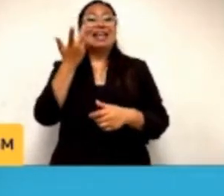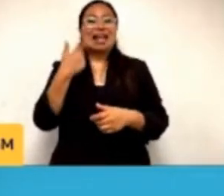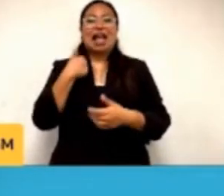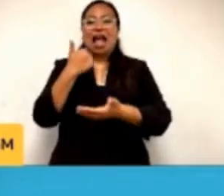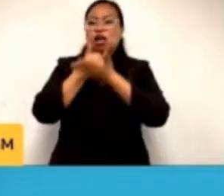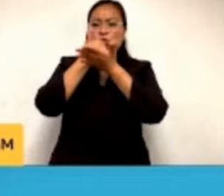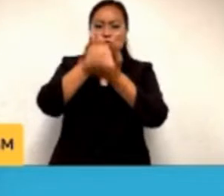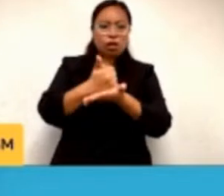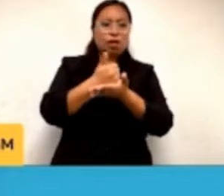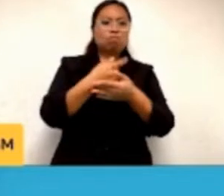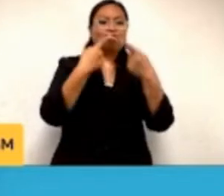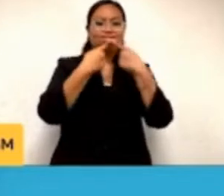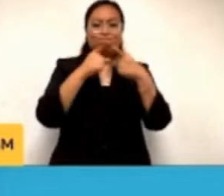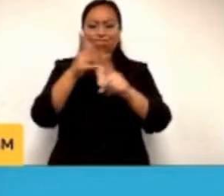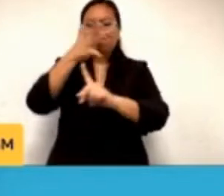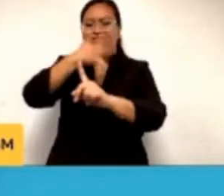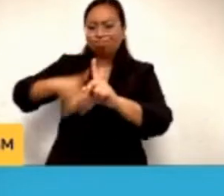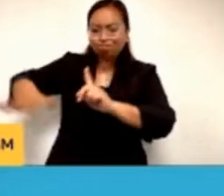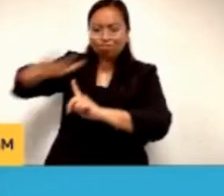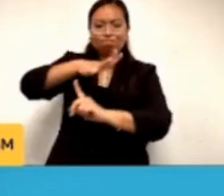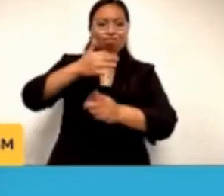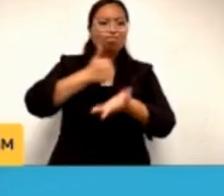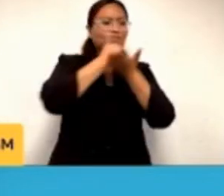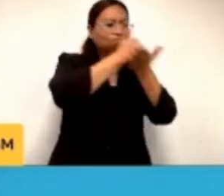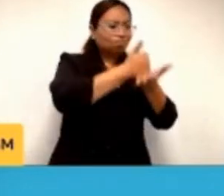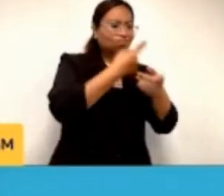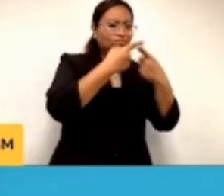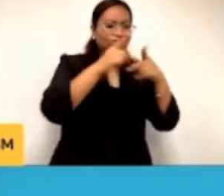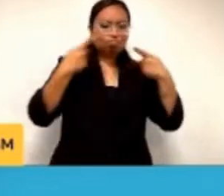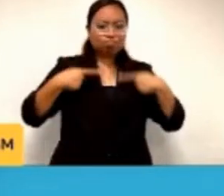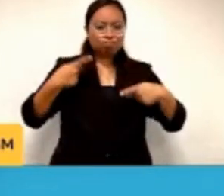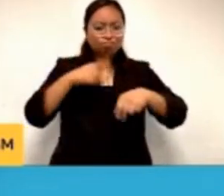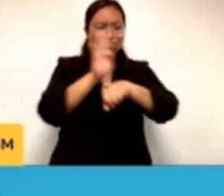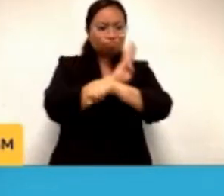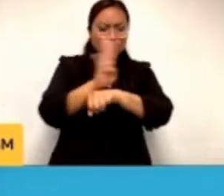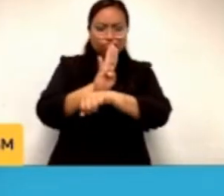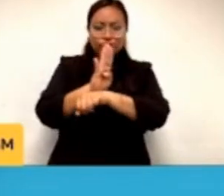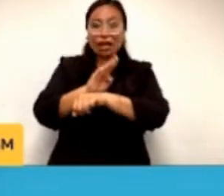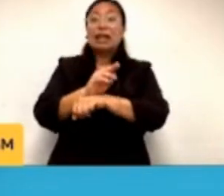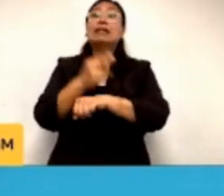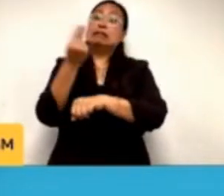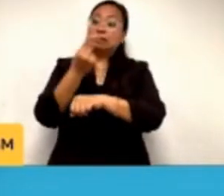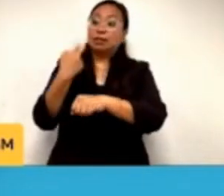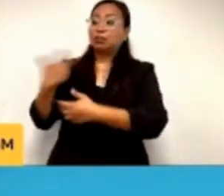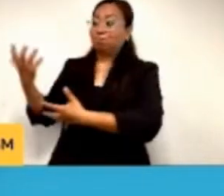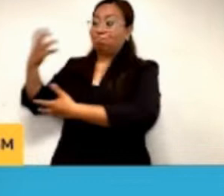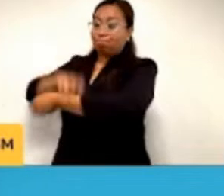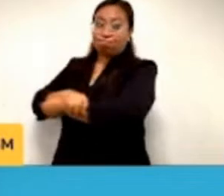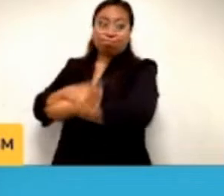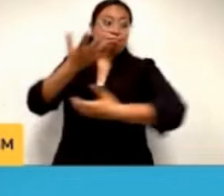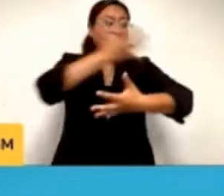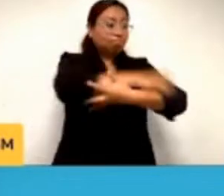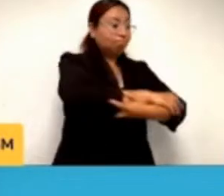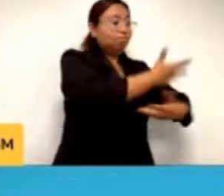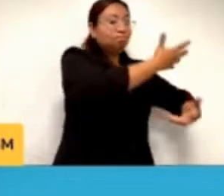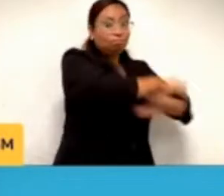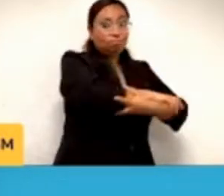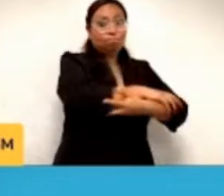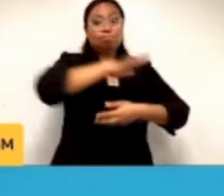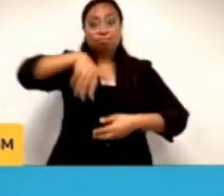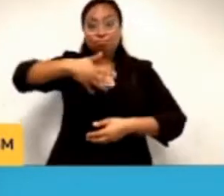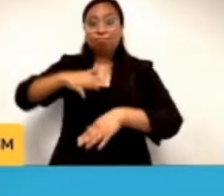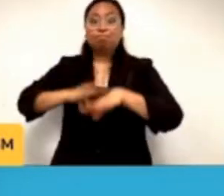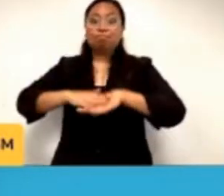están cambiando su entorno, necesitamos los mayores aliados posibles. Necesitamos las